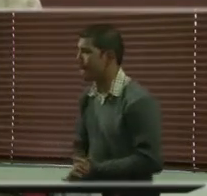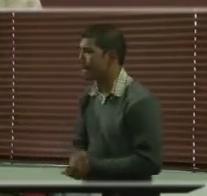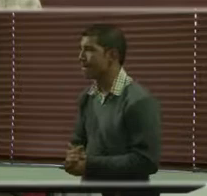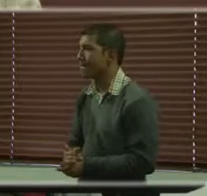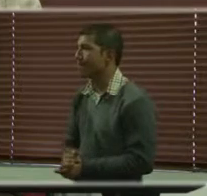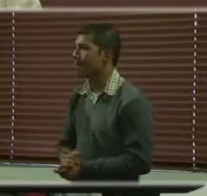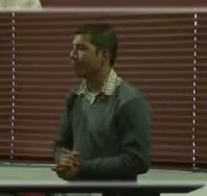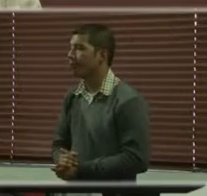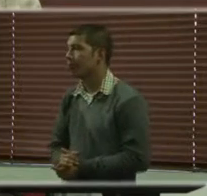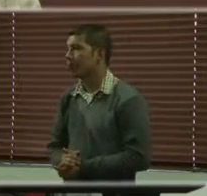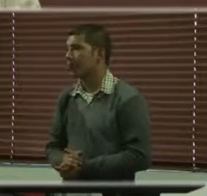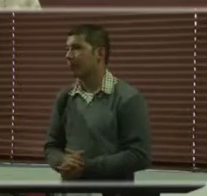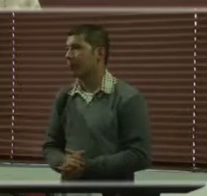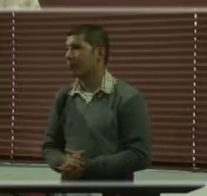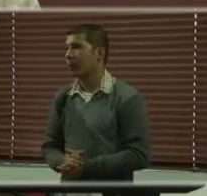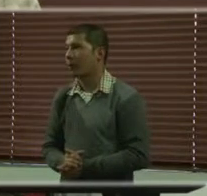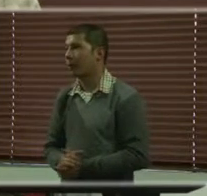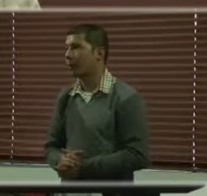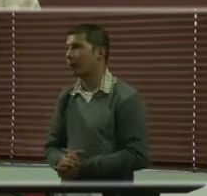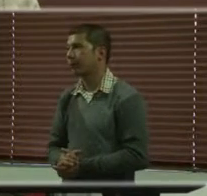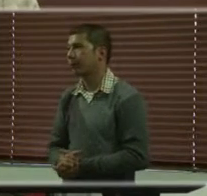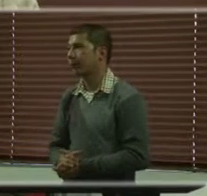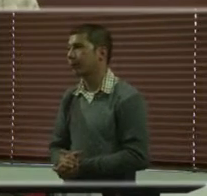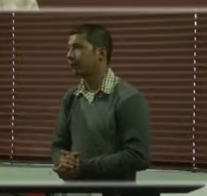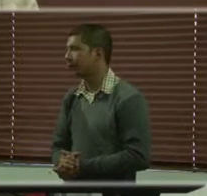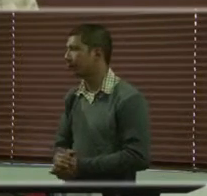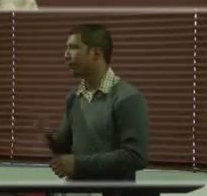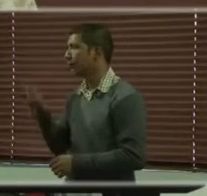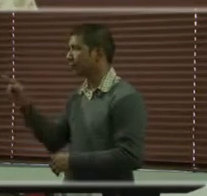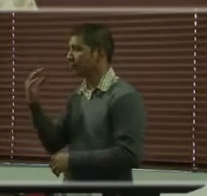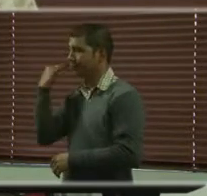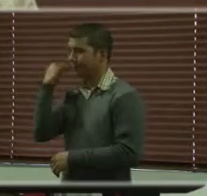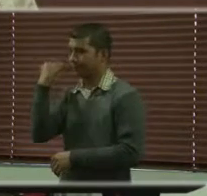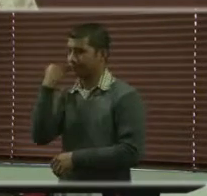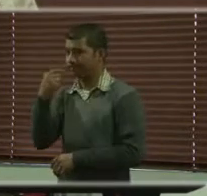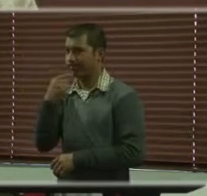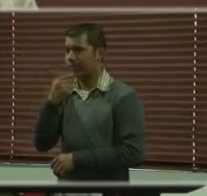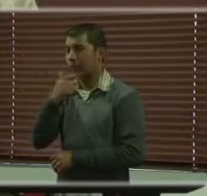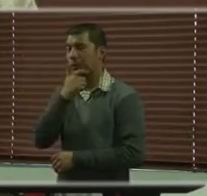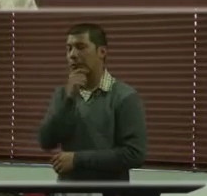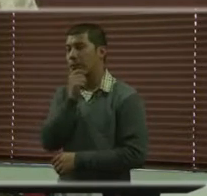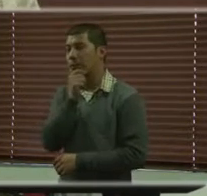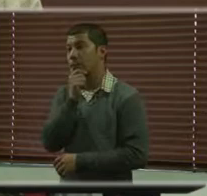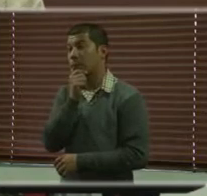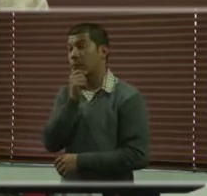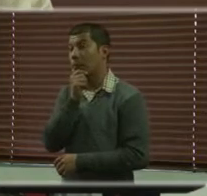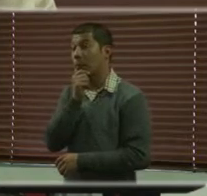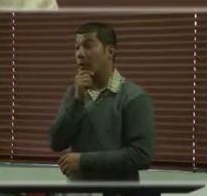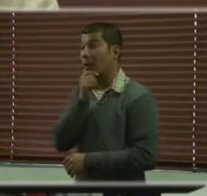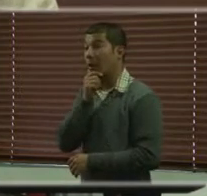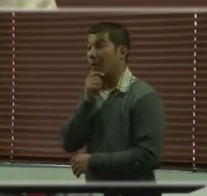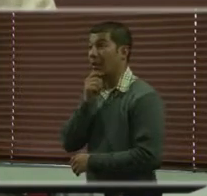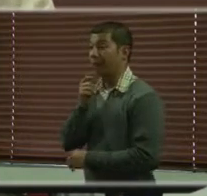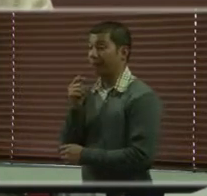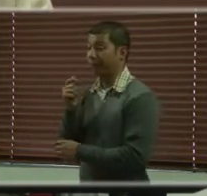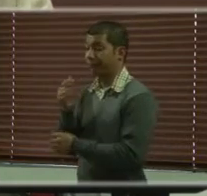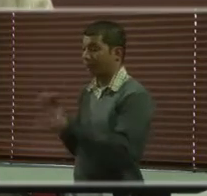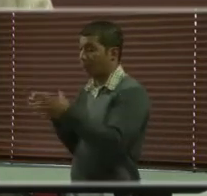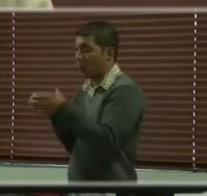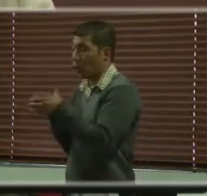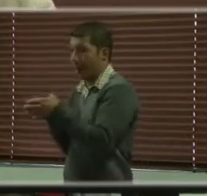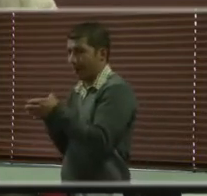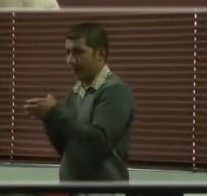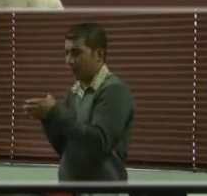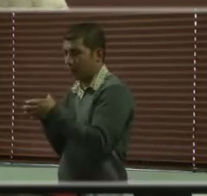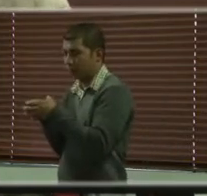una de las cosas importantes para darle seguimiento a las a las recomendaciones